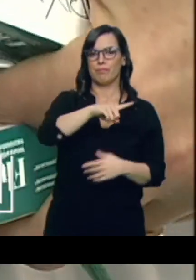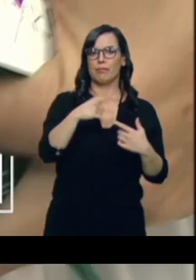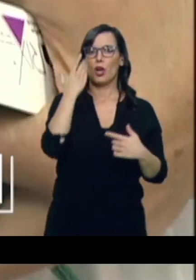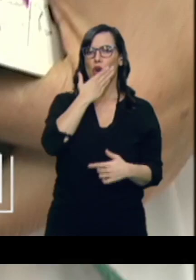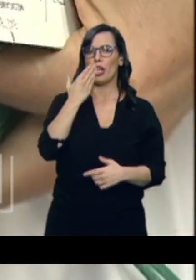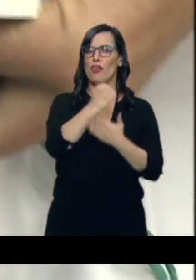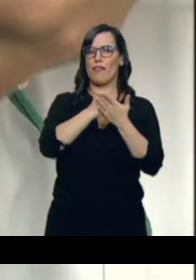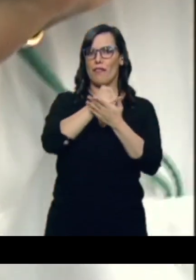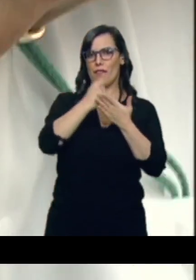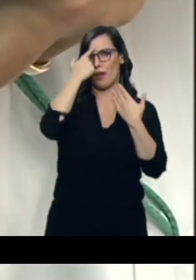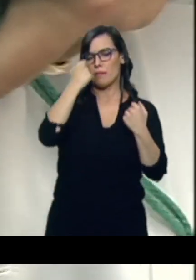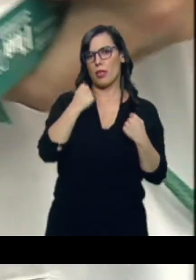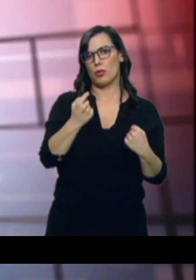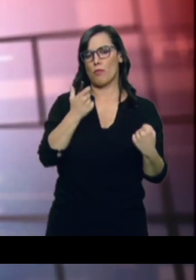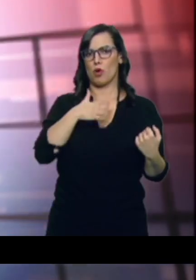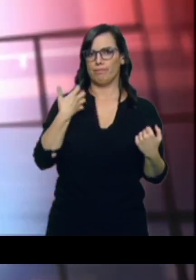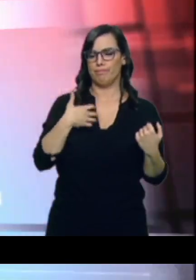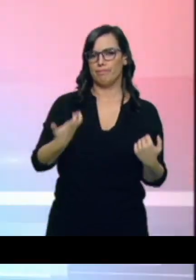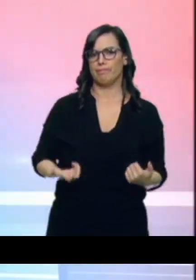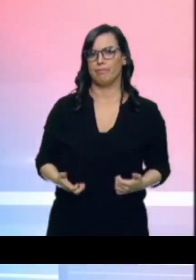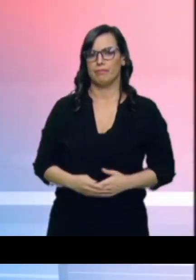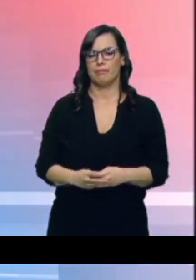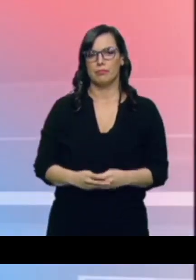de Farmacéuticos.